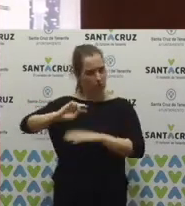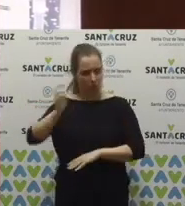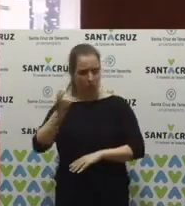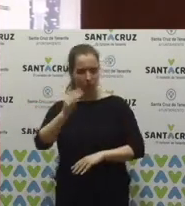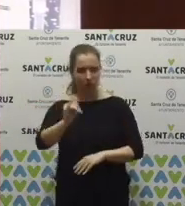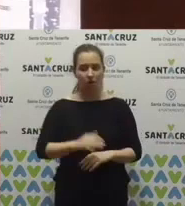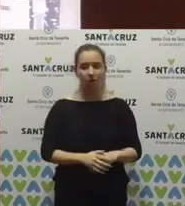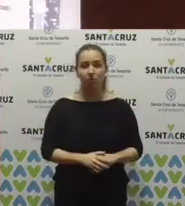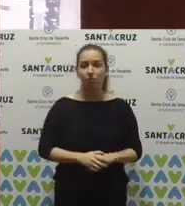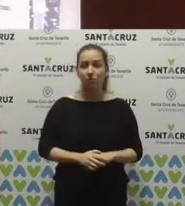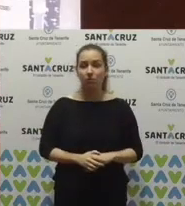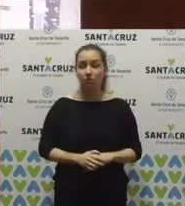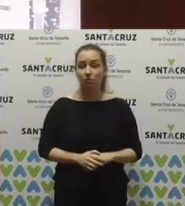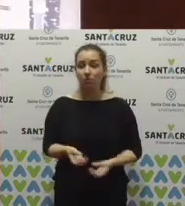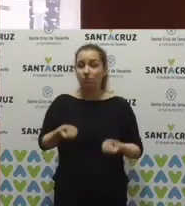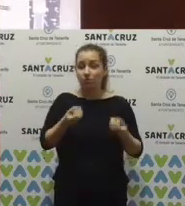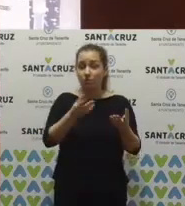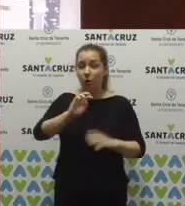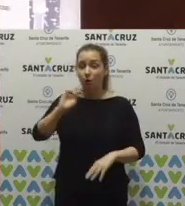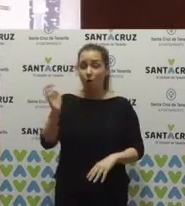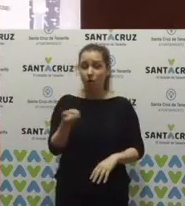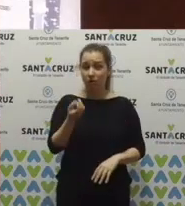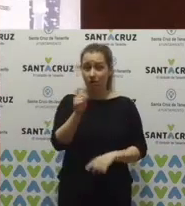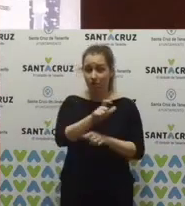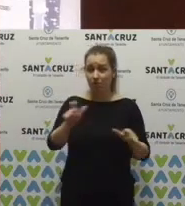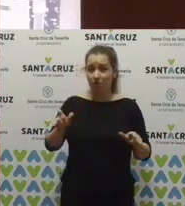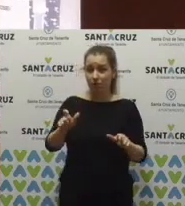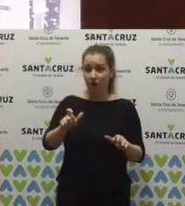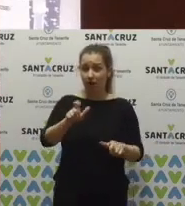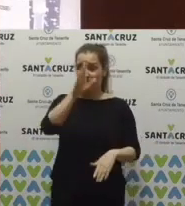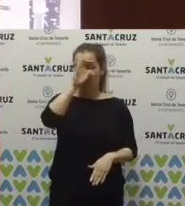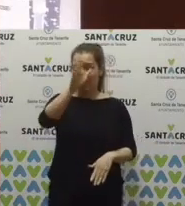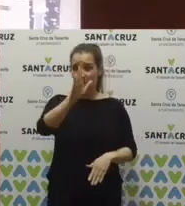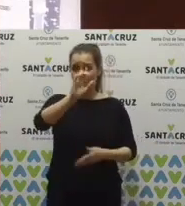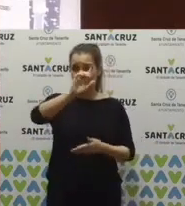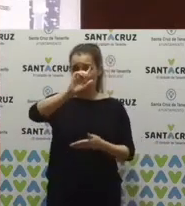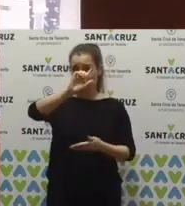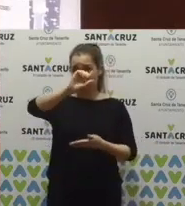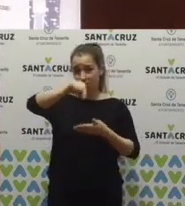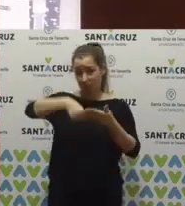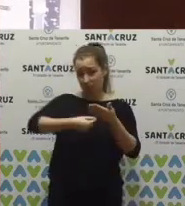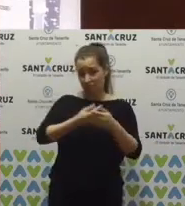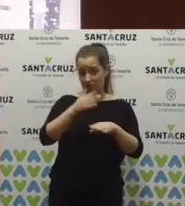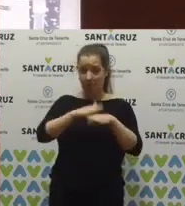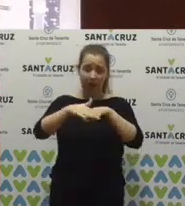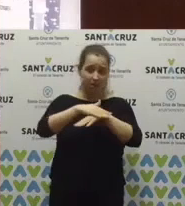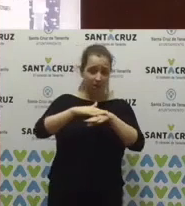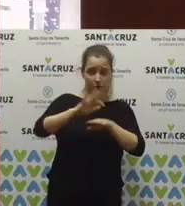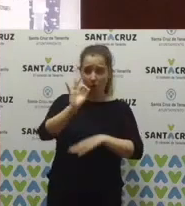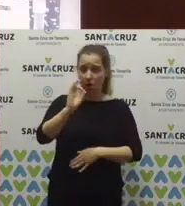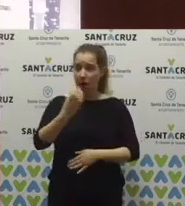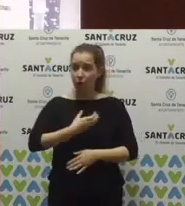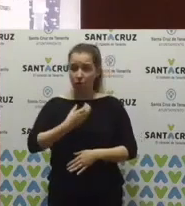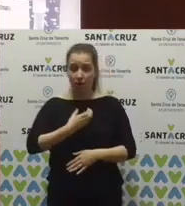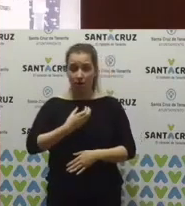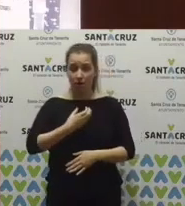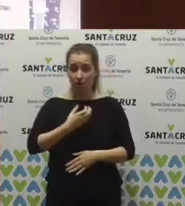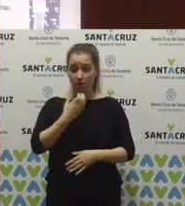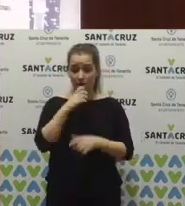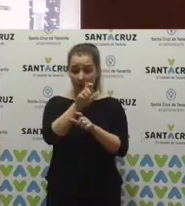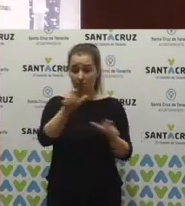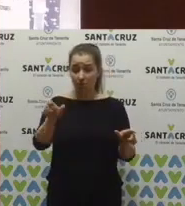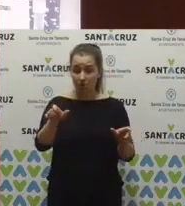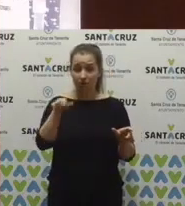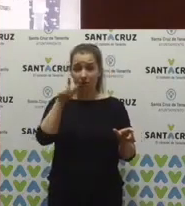cosa que la gente que trabaja de forma directa para la administración y para el ayuntamiento no se encuentra con los problemas